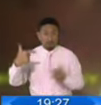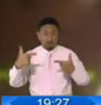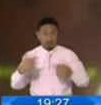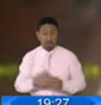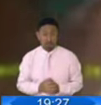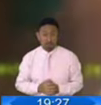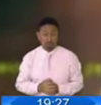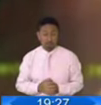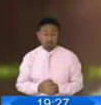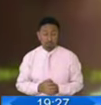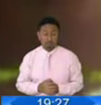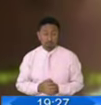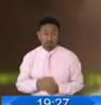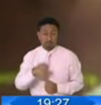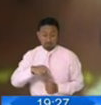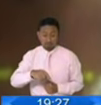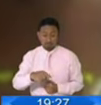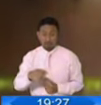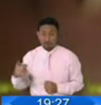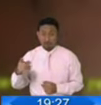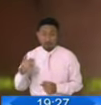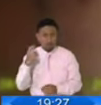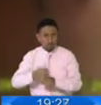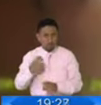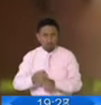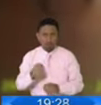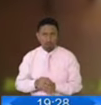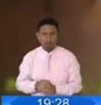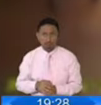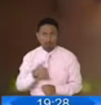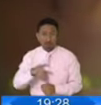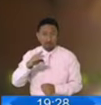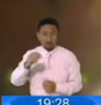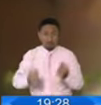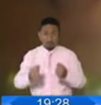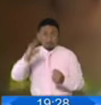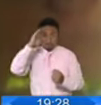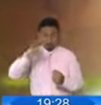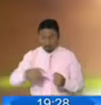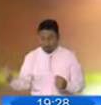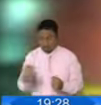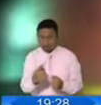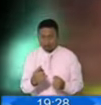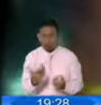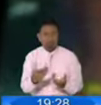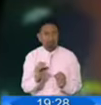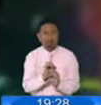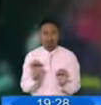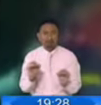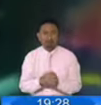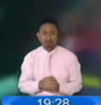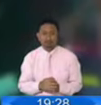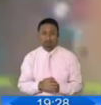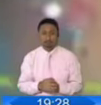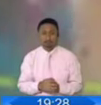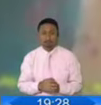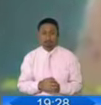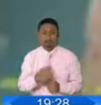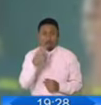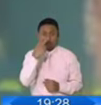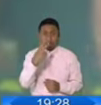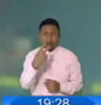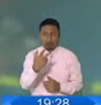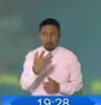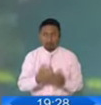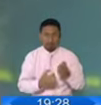Ya, entonces, y esto es sólido. Y aquí los patrulleros no se ve qué pasan. Cuando vieron que las cosas se podrían salir